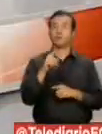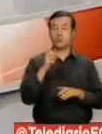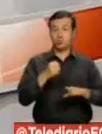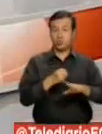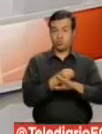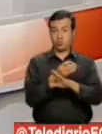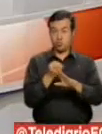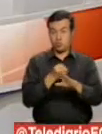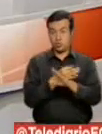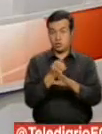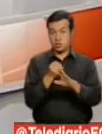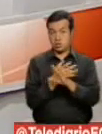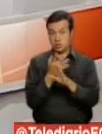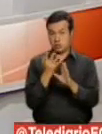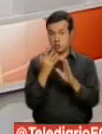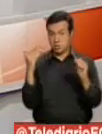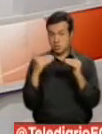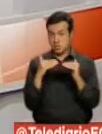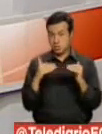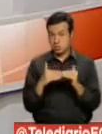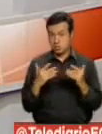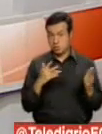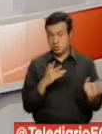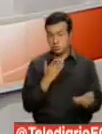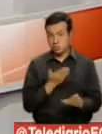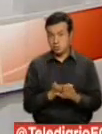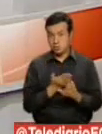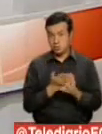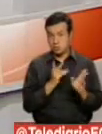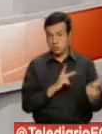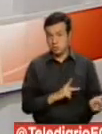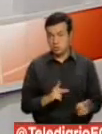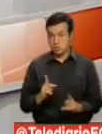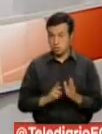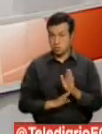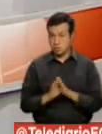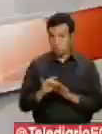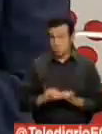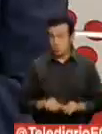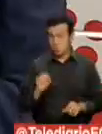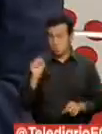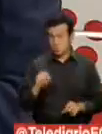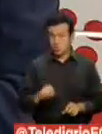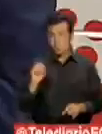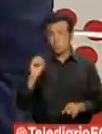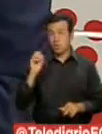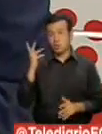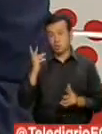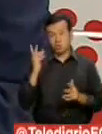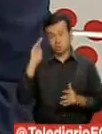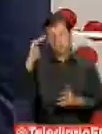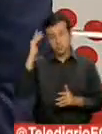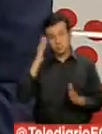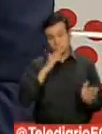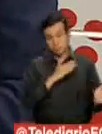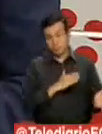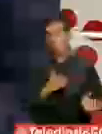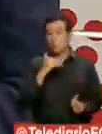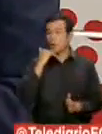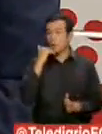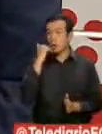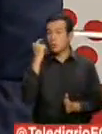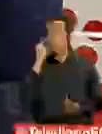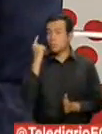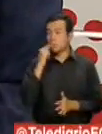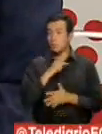recomendaciones son coincidentes con lo planteado en el llamado Plan Prosperidad? o irá más allá en algunos aspectos y